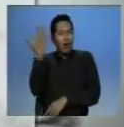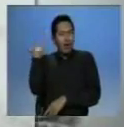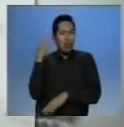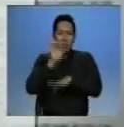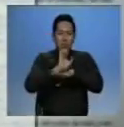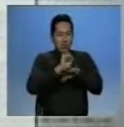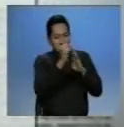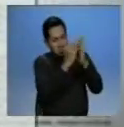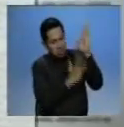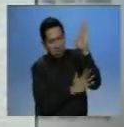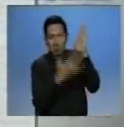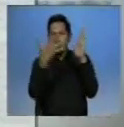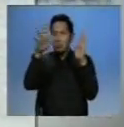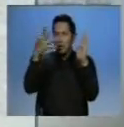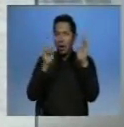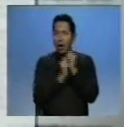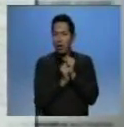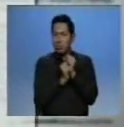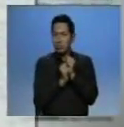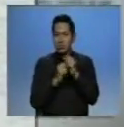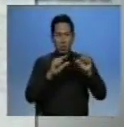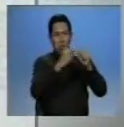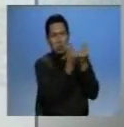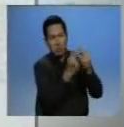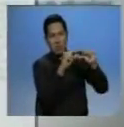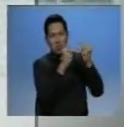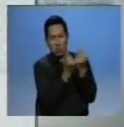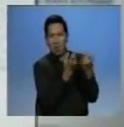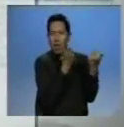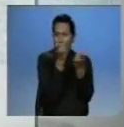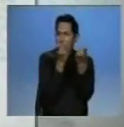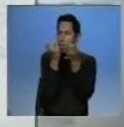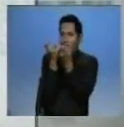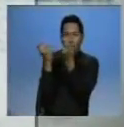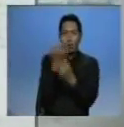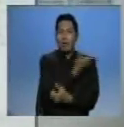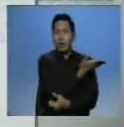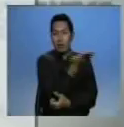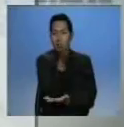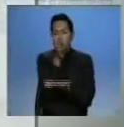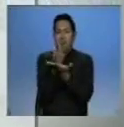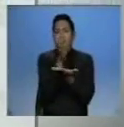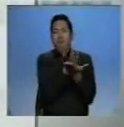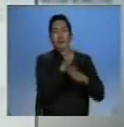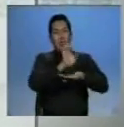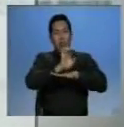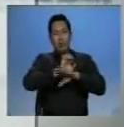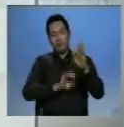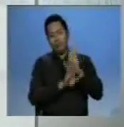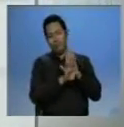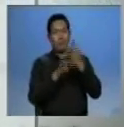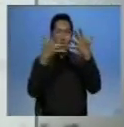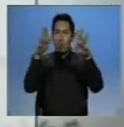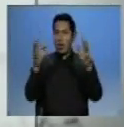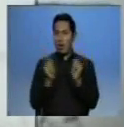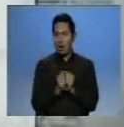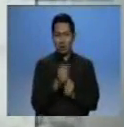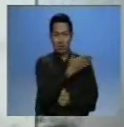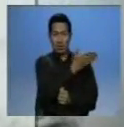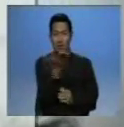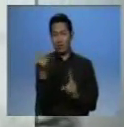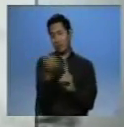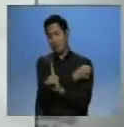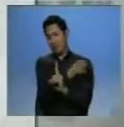proyecto nacional, inmovilizado por los grupos fácticos con poder de veto. Desde la supuesta izquierda, radical y siempre